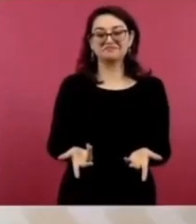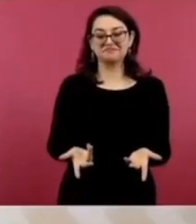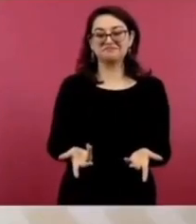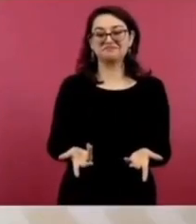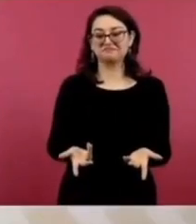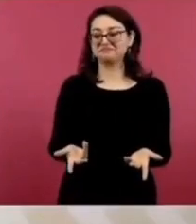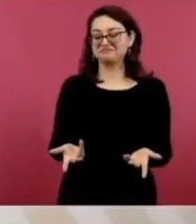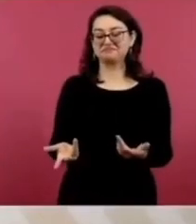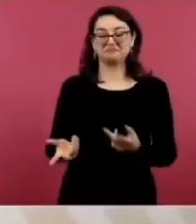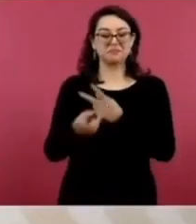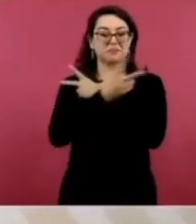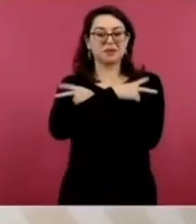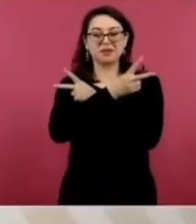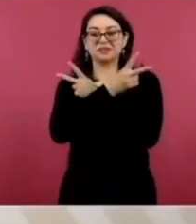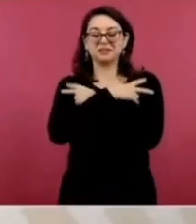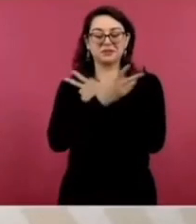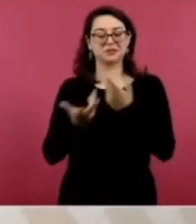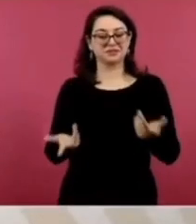el fin de semana,